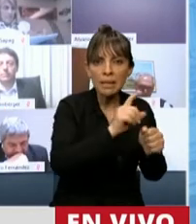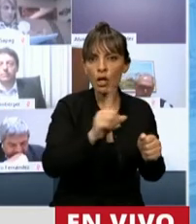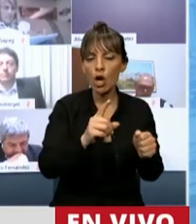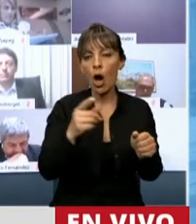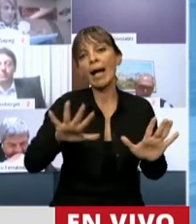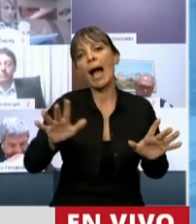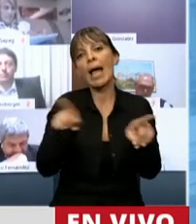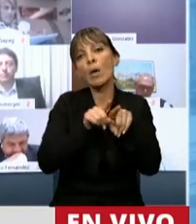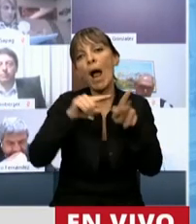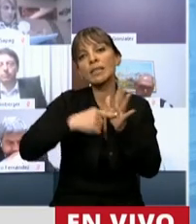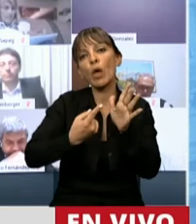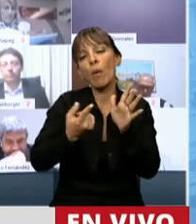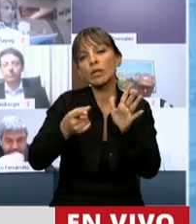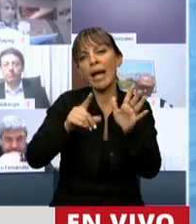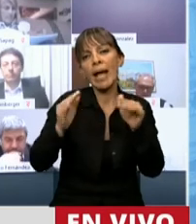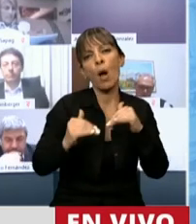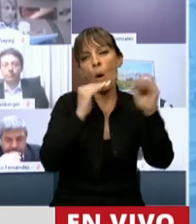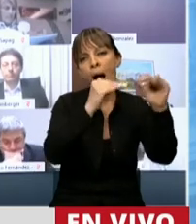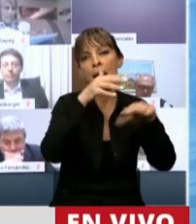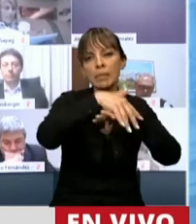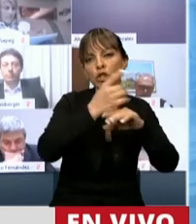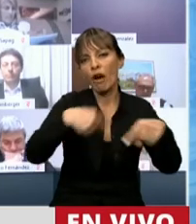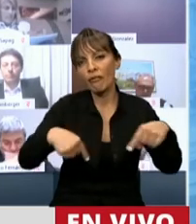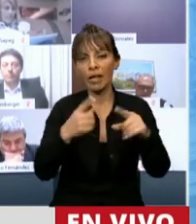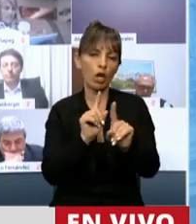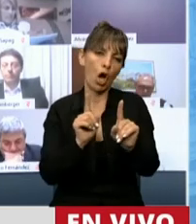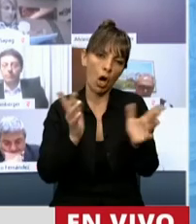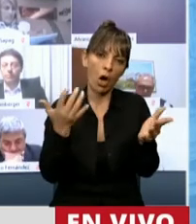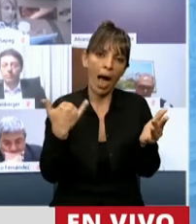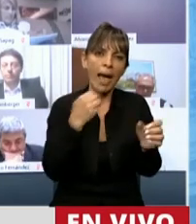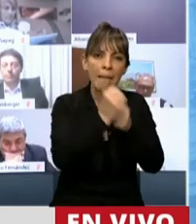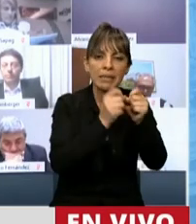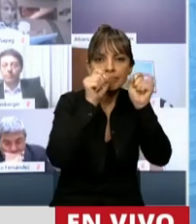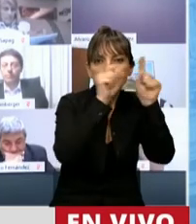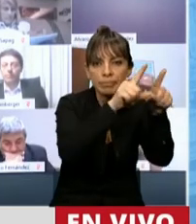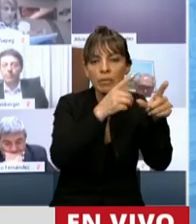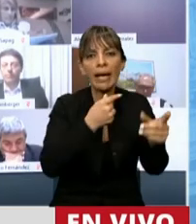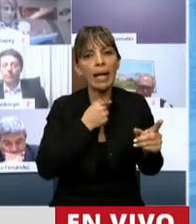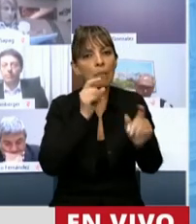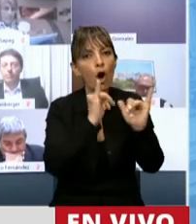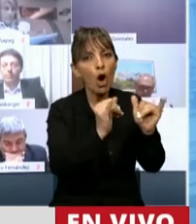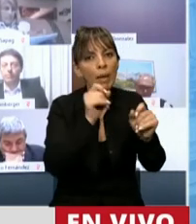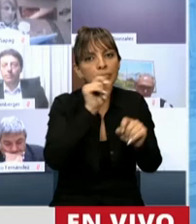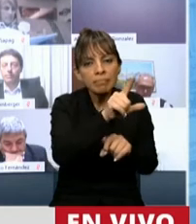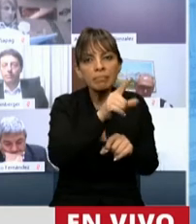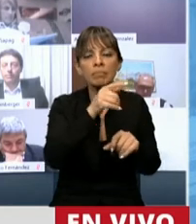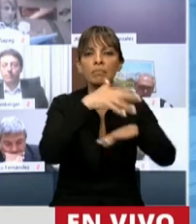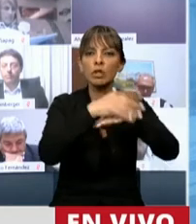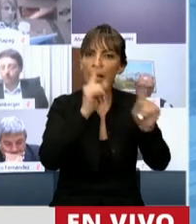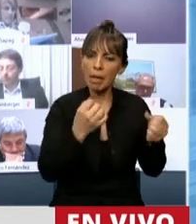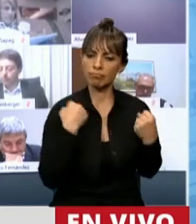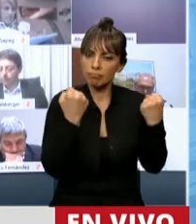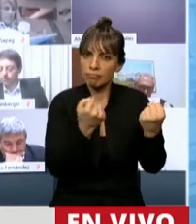de la ciudad de Buenos Aires. Queremos nuestras empresas, queremos nuestras startups, queremos que nuestros jóvenes también se empoderen. Y hablaba con uno de